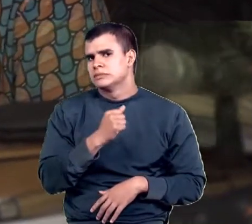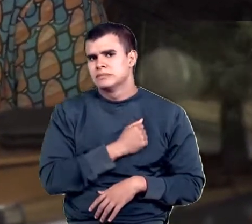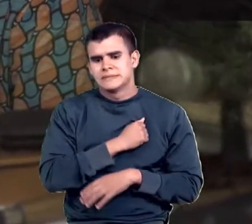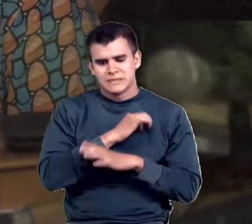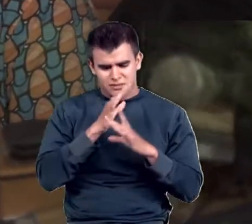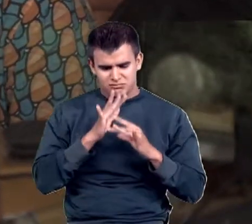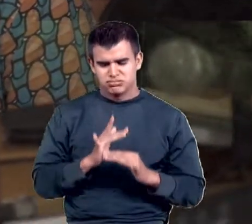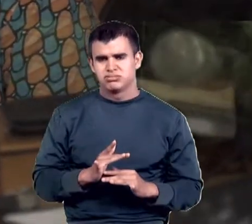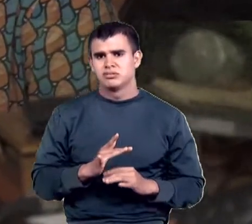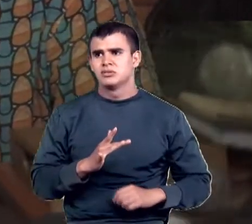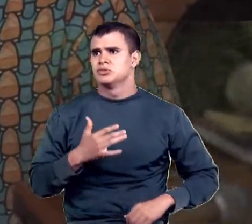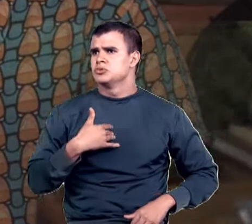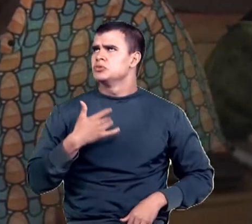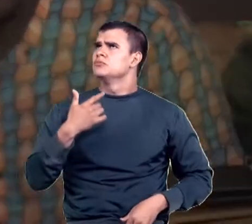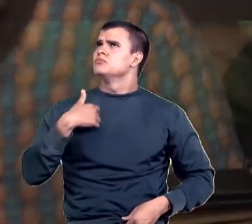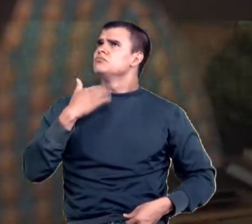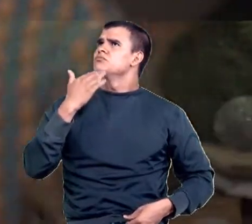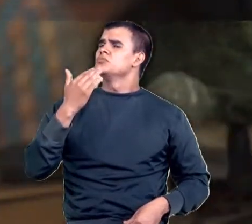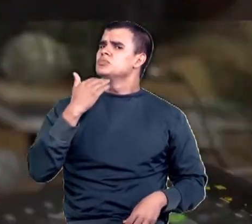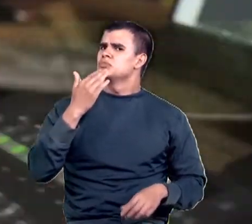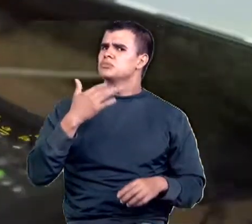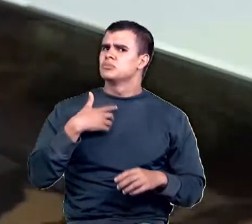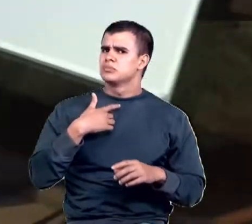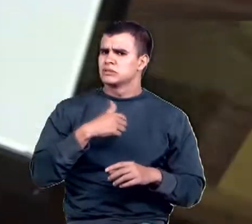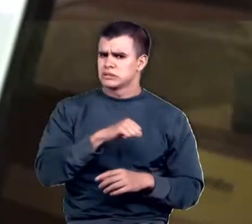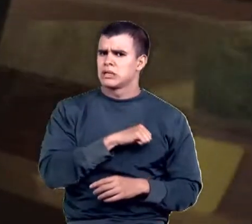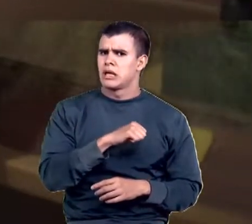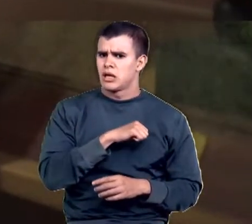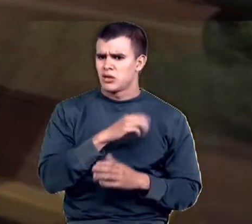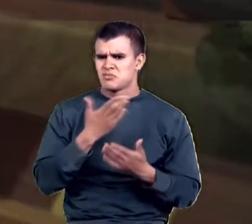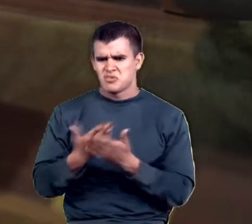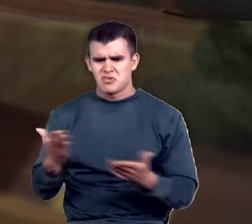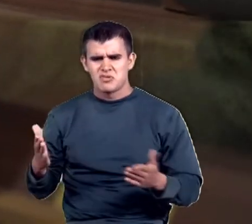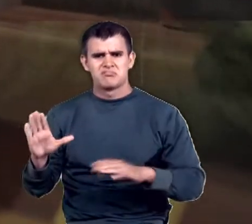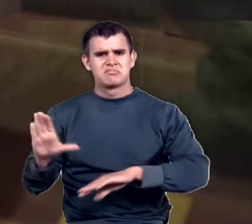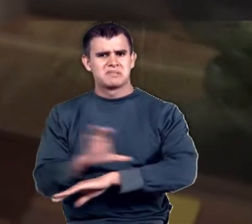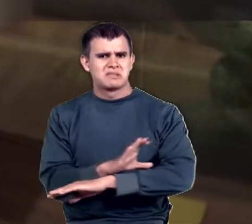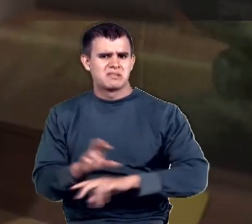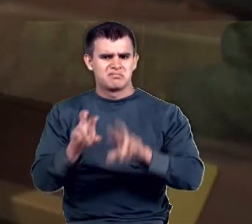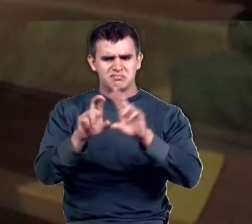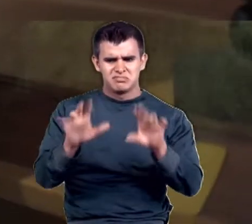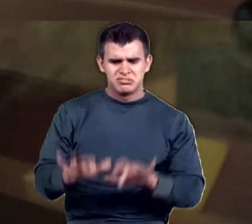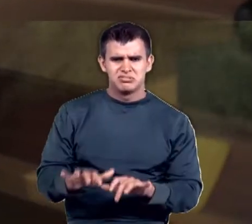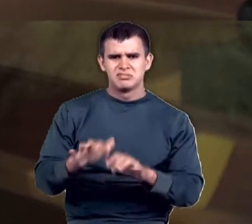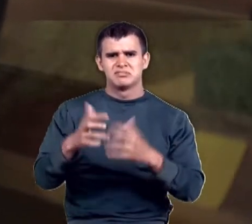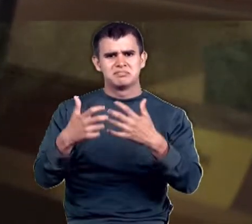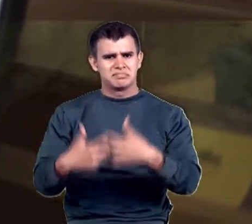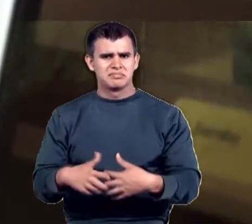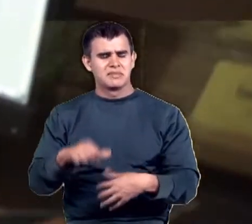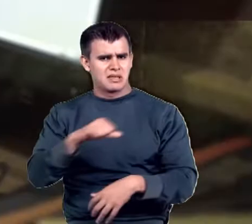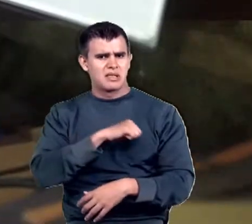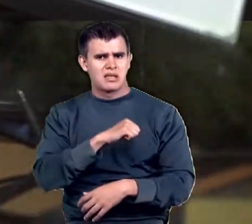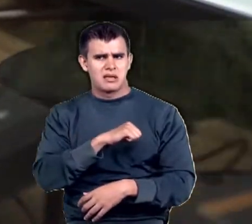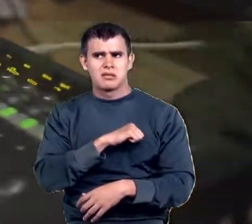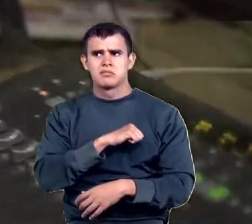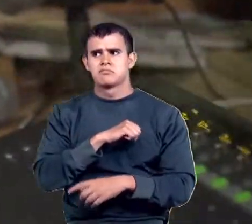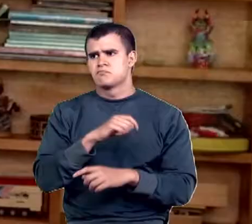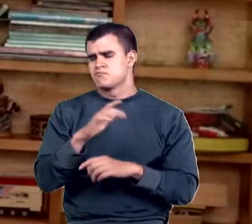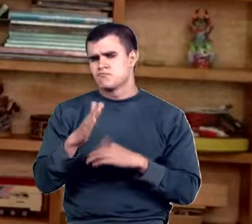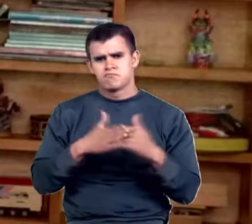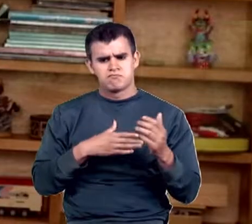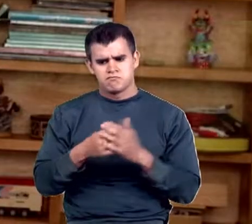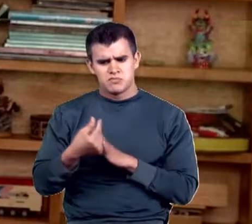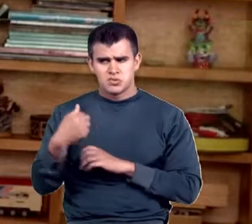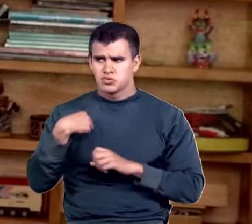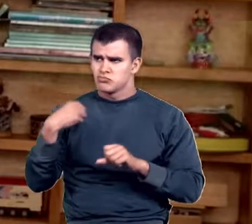de la chirimía y porque considero que si tengo los recursos o tengo los medios, tengo el deber de aportar a la salvaguarda de la misma.